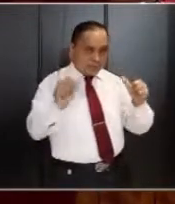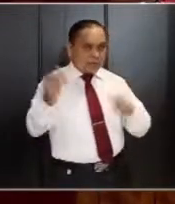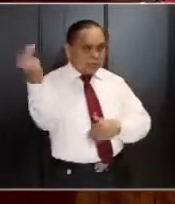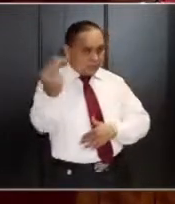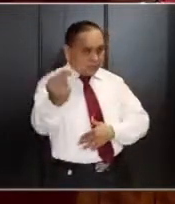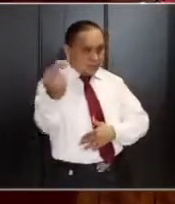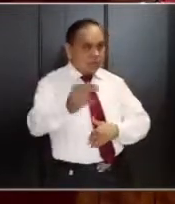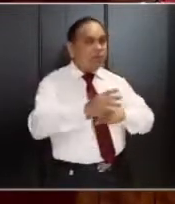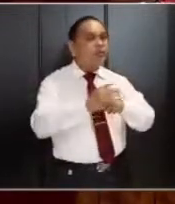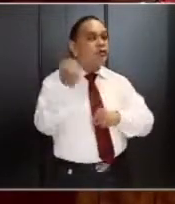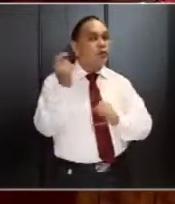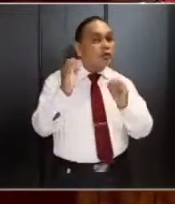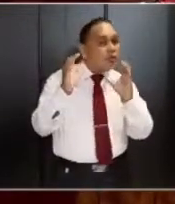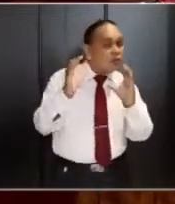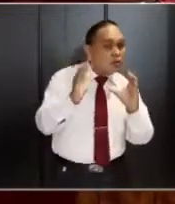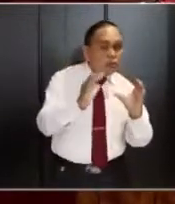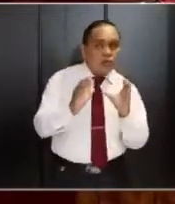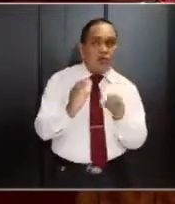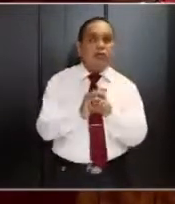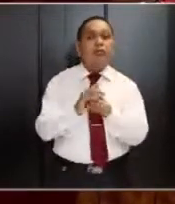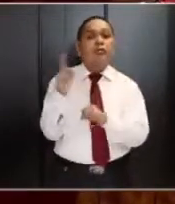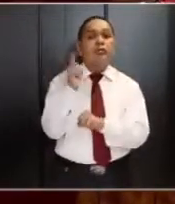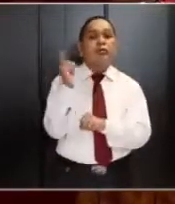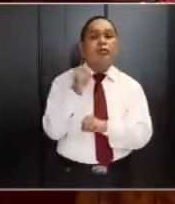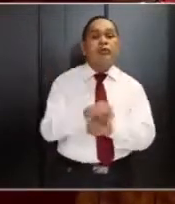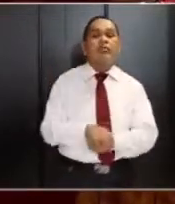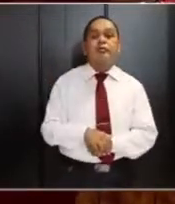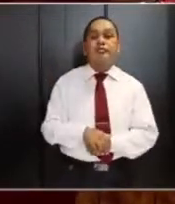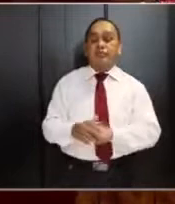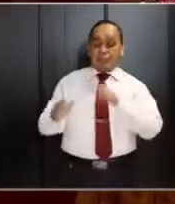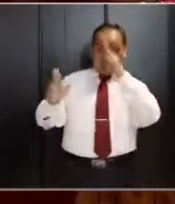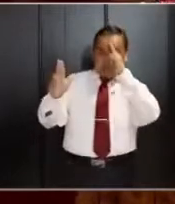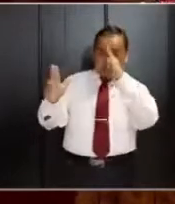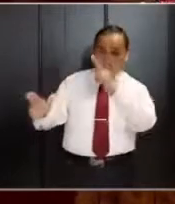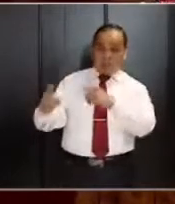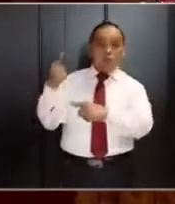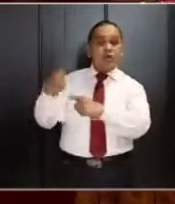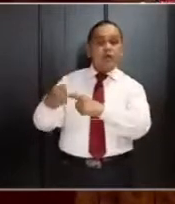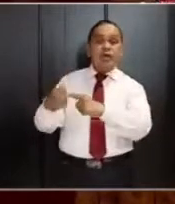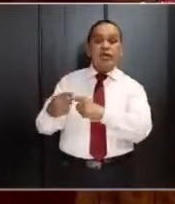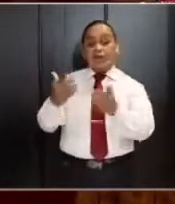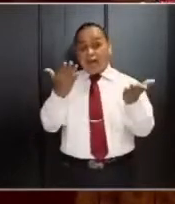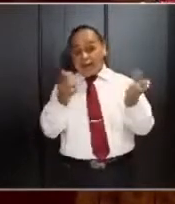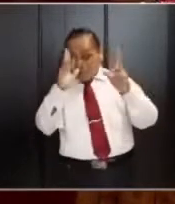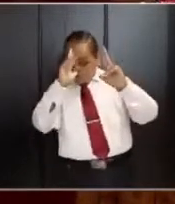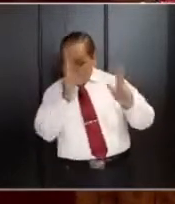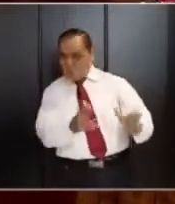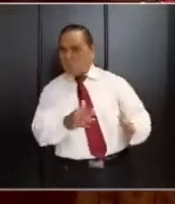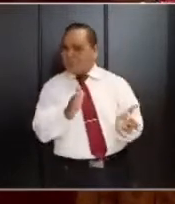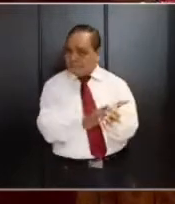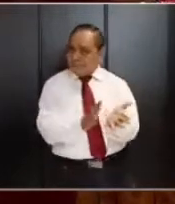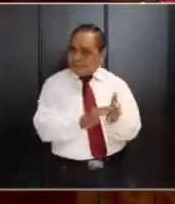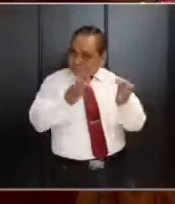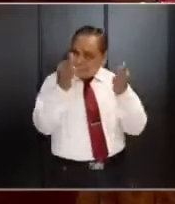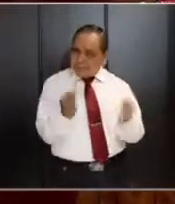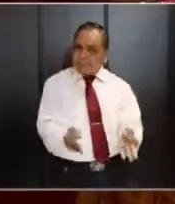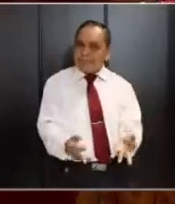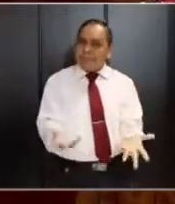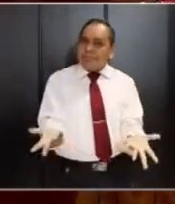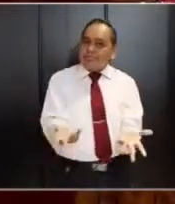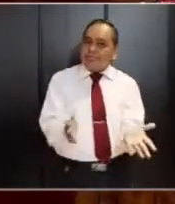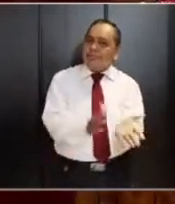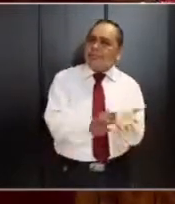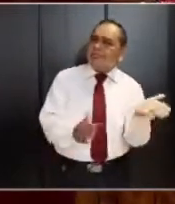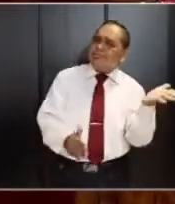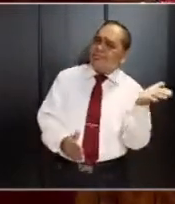y ser muy cuidadosos, porque honor a quien honor merece, y no les resta nada si ustedes la